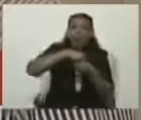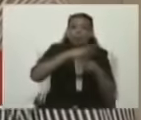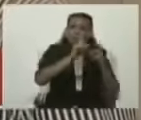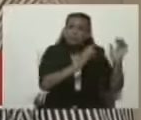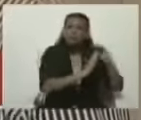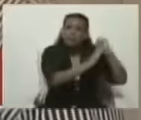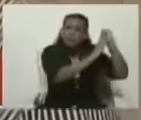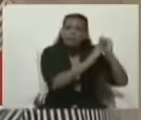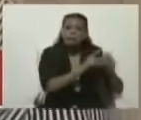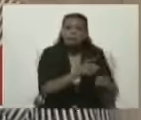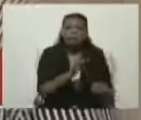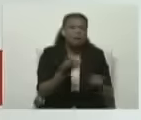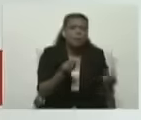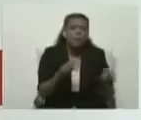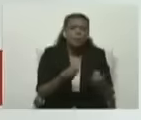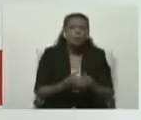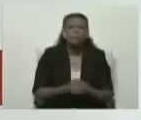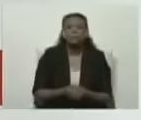parte de Venezuela.